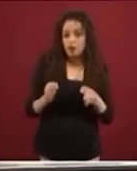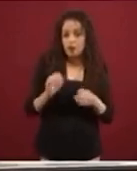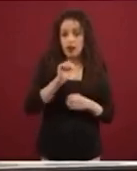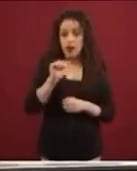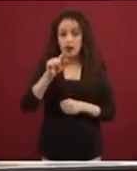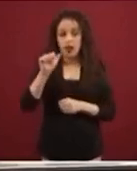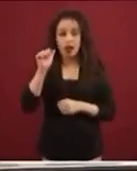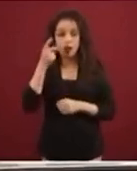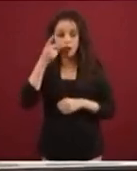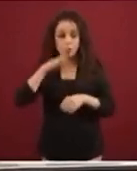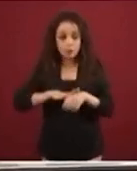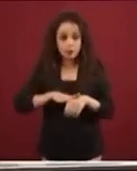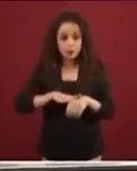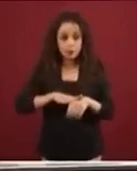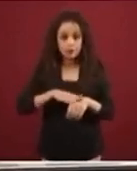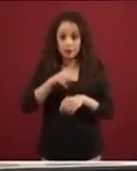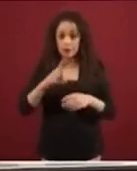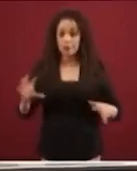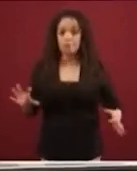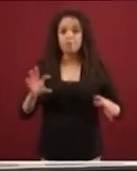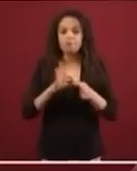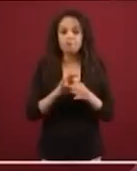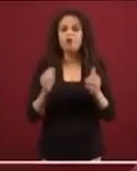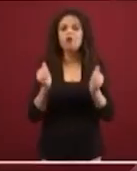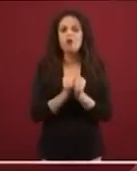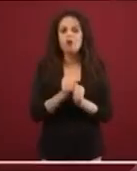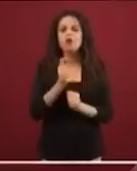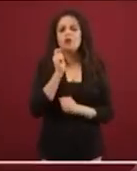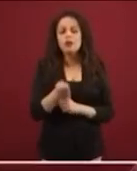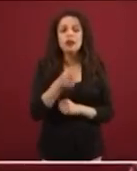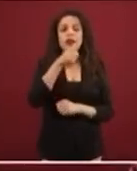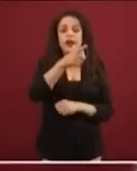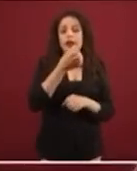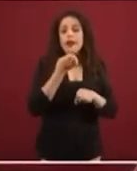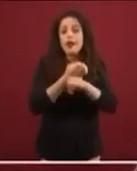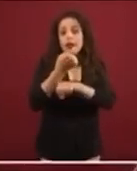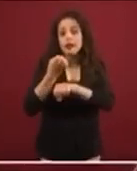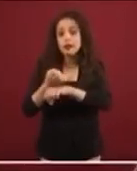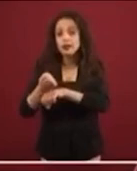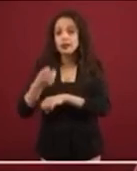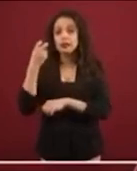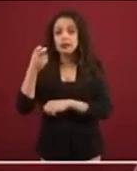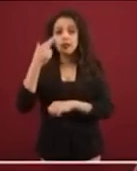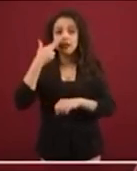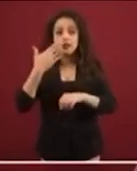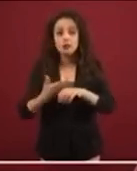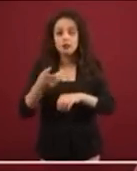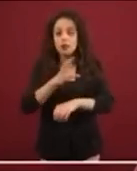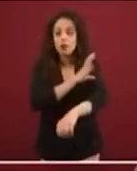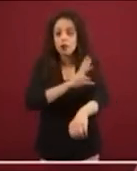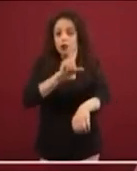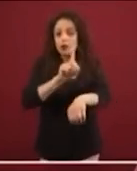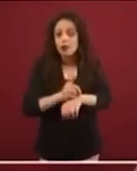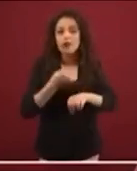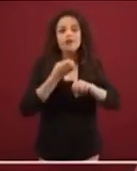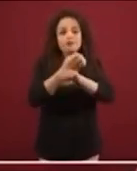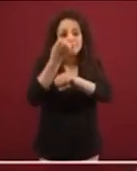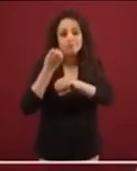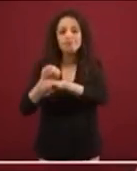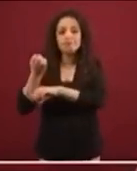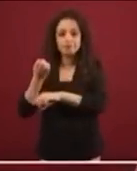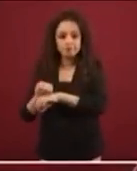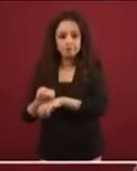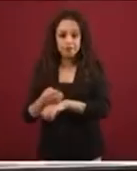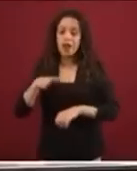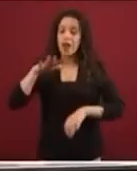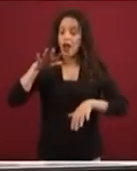que pertenecen al estado y que coordinan los estados y más o menos corresponden a veces al nivel municipal,